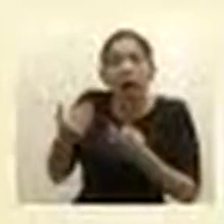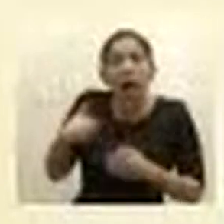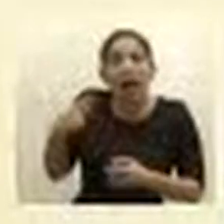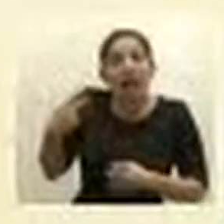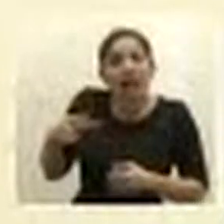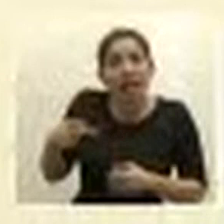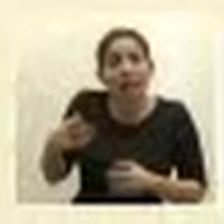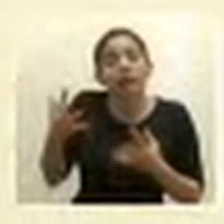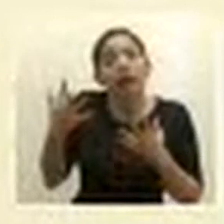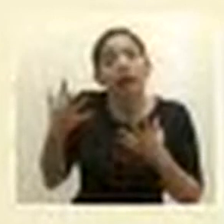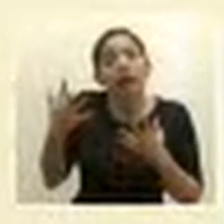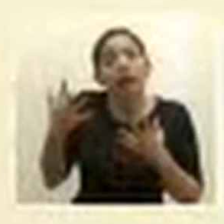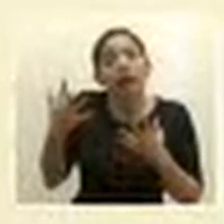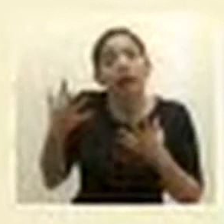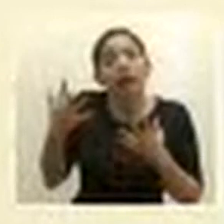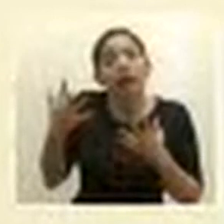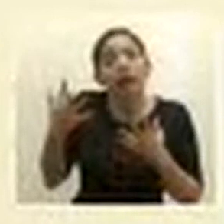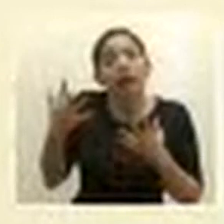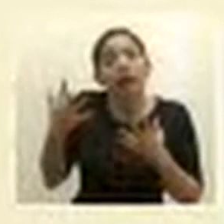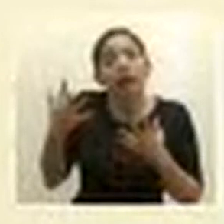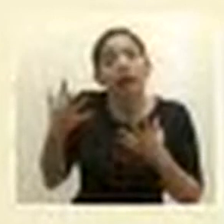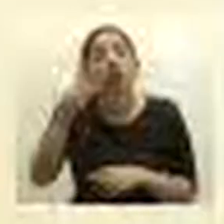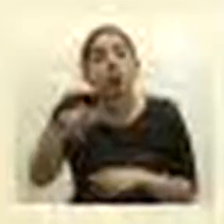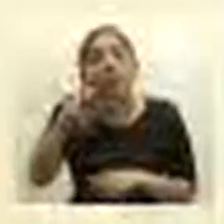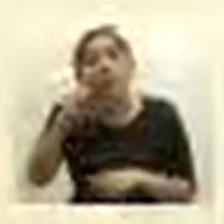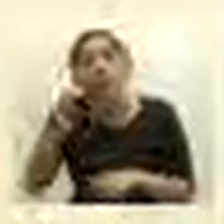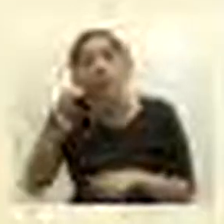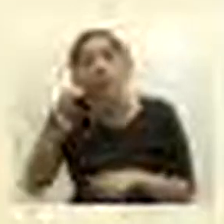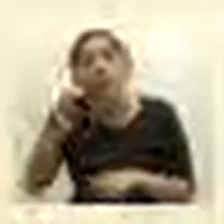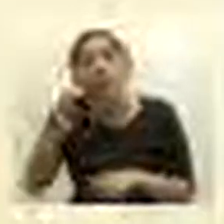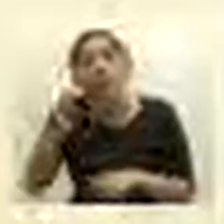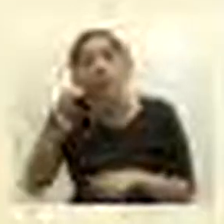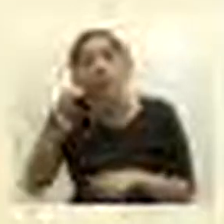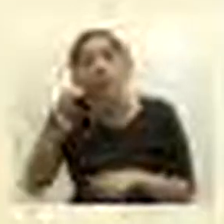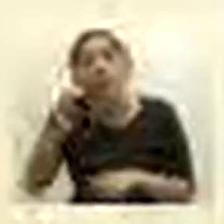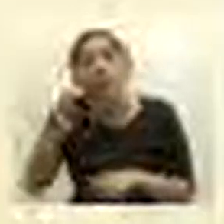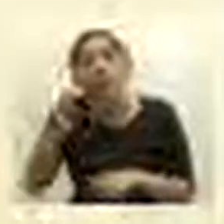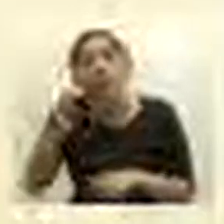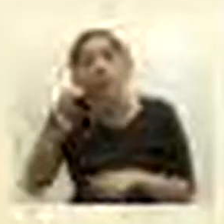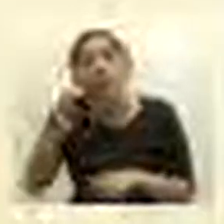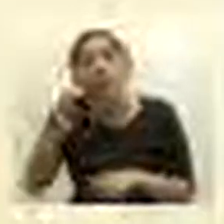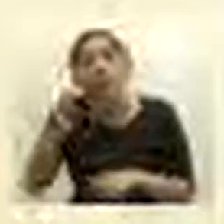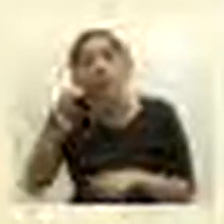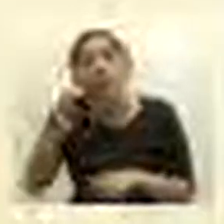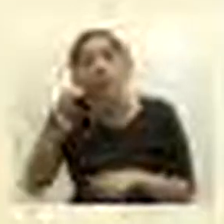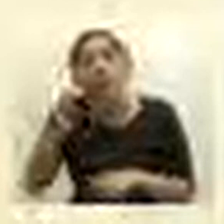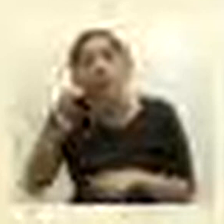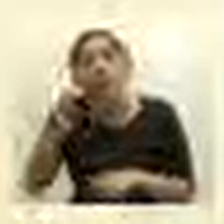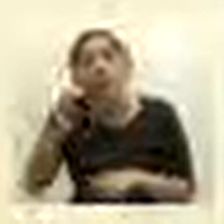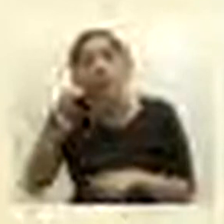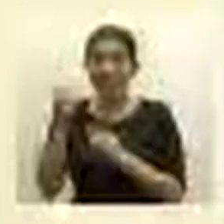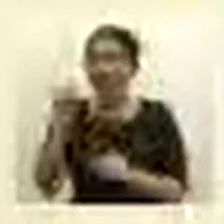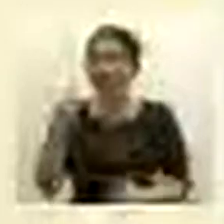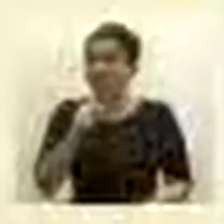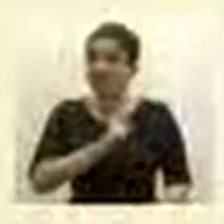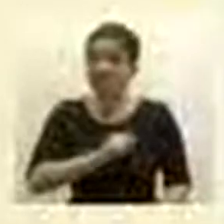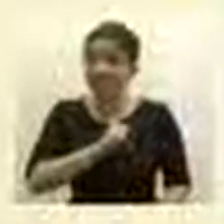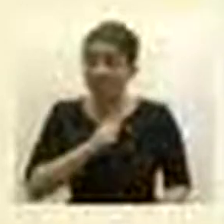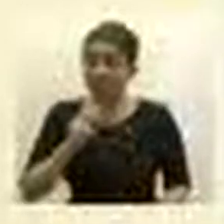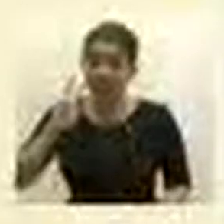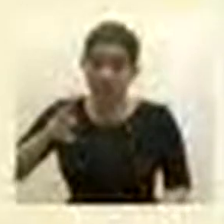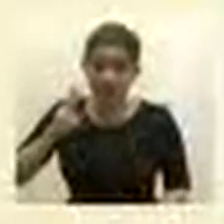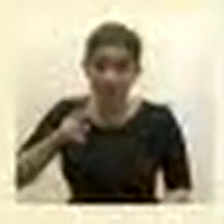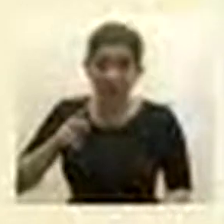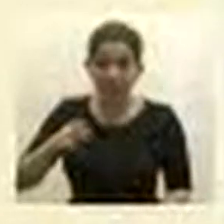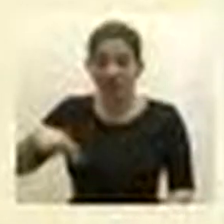podamos estar en el 2021, 2022, eventualmente con ellos todavía con nosotros. Si no hay un comportamiento adecuado, pues